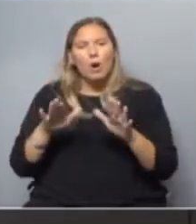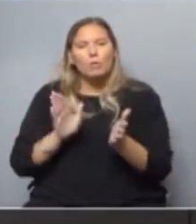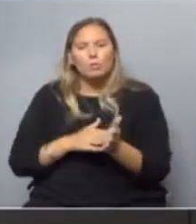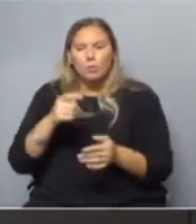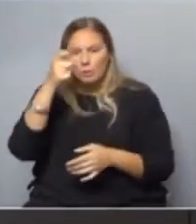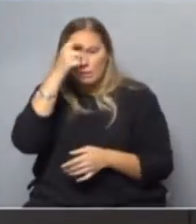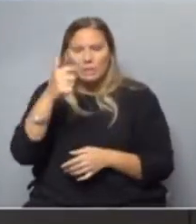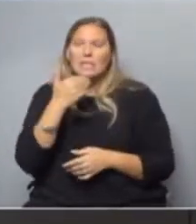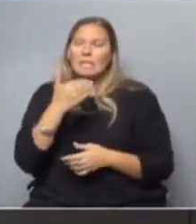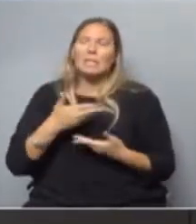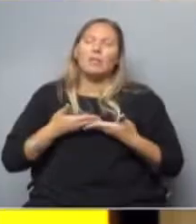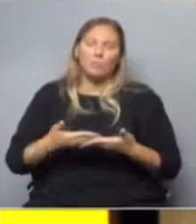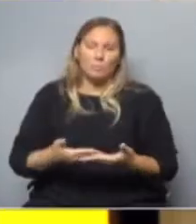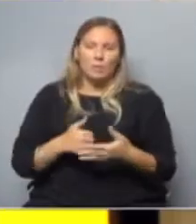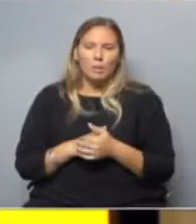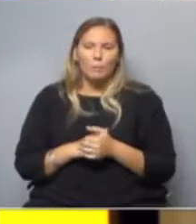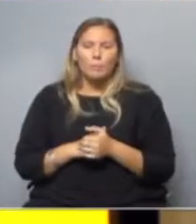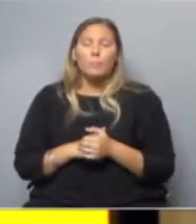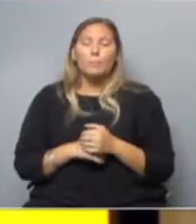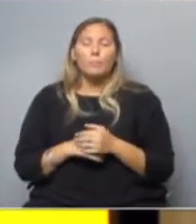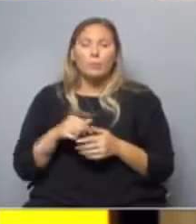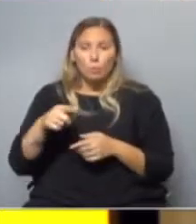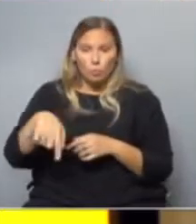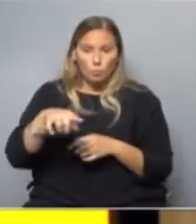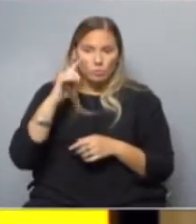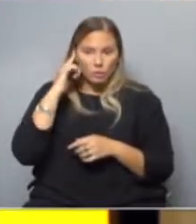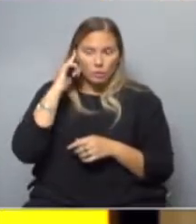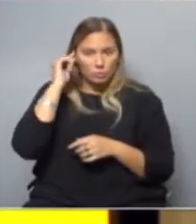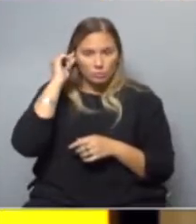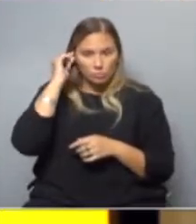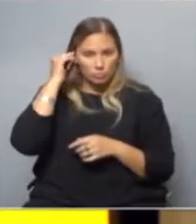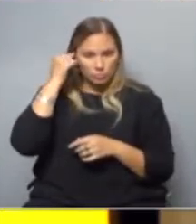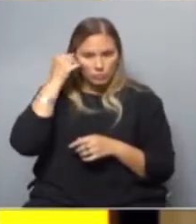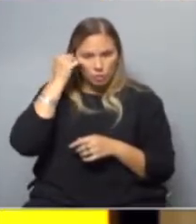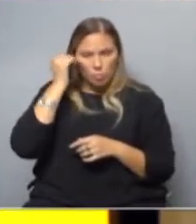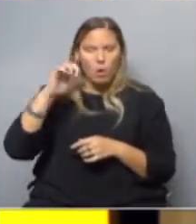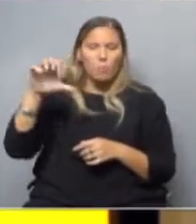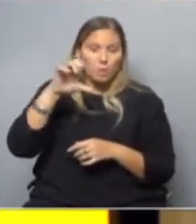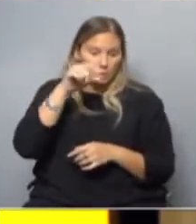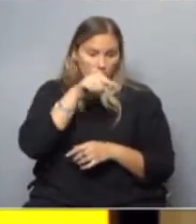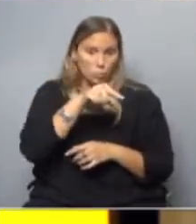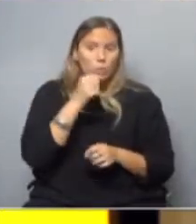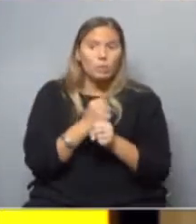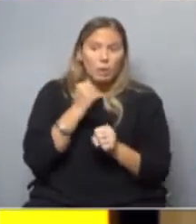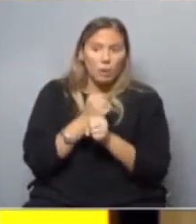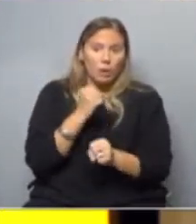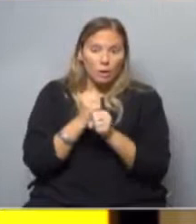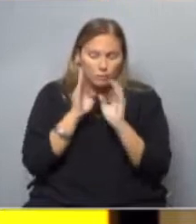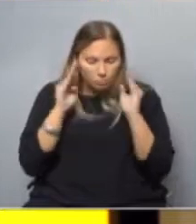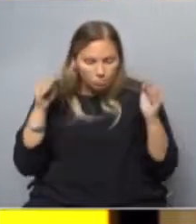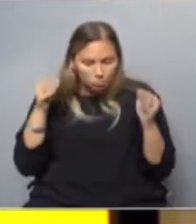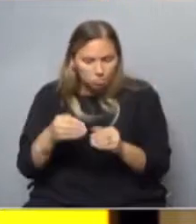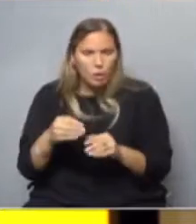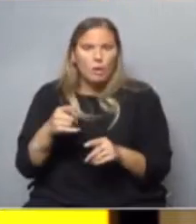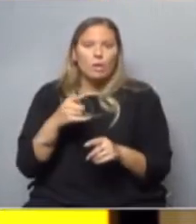vos, gracias por la invitación. Un placer. Fernando, ustedes como empresa y tú personalmente estuvieron trabajando, involucrados, y un montón de veces estuve